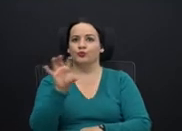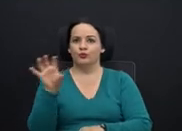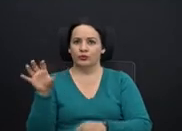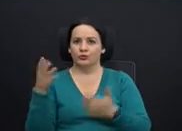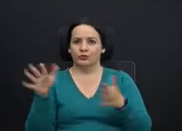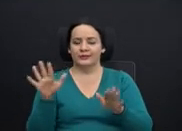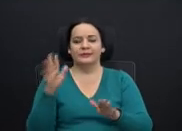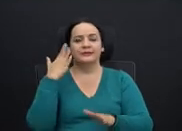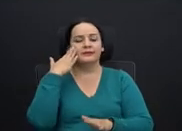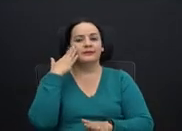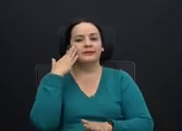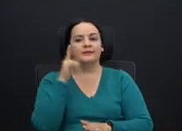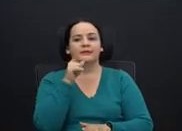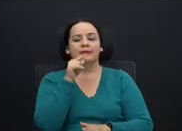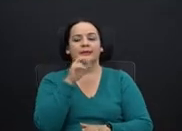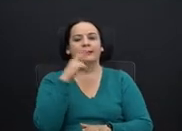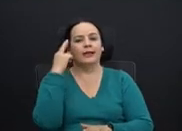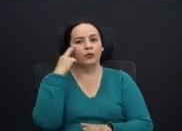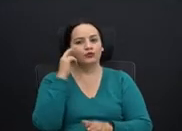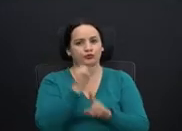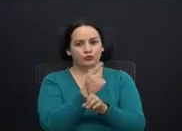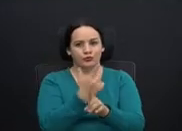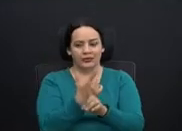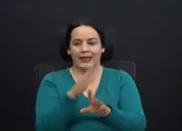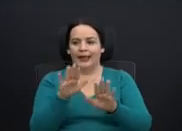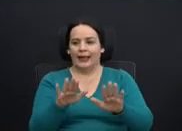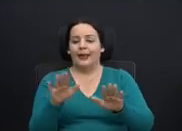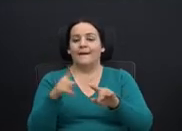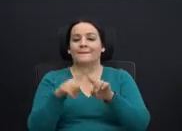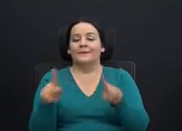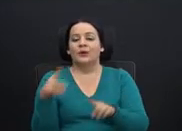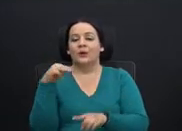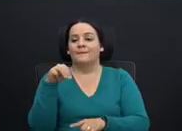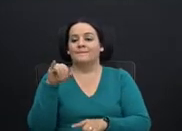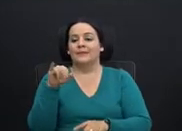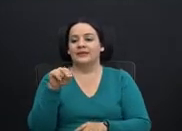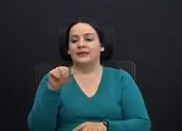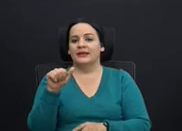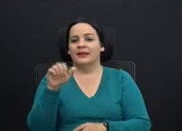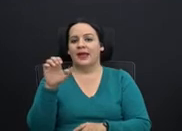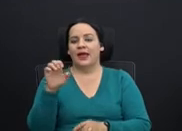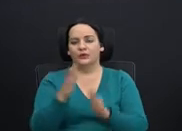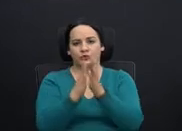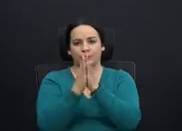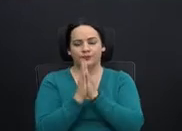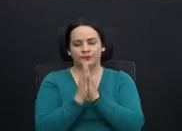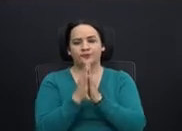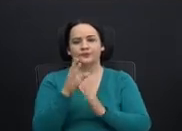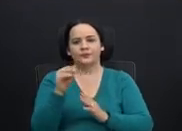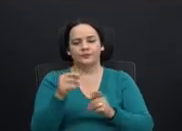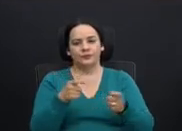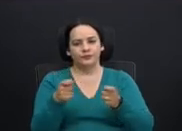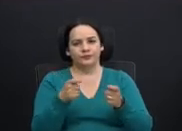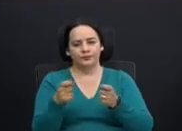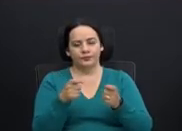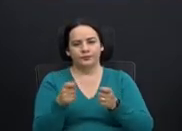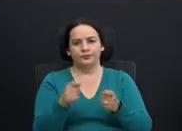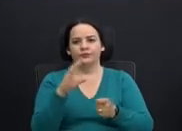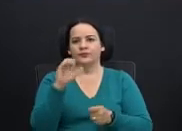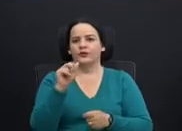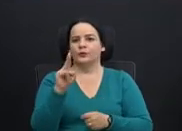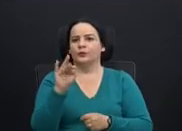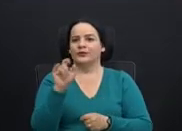sociales. Yo quisiera saber si el MINAE ha solicitado alguna medida cautelar en contra de esas fincas, de los dueños de esas